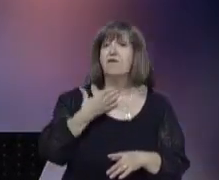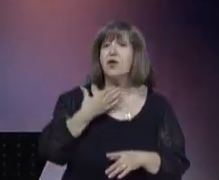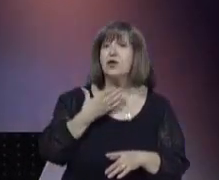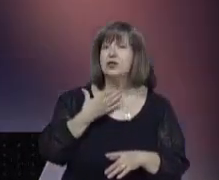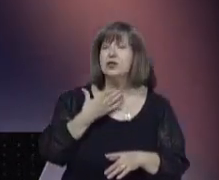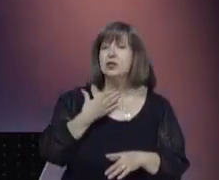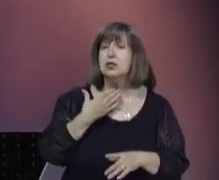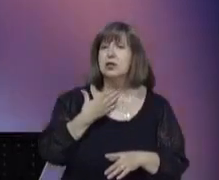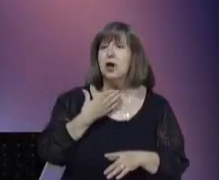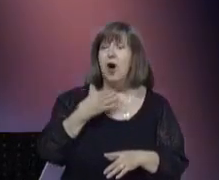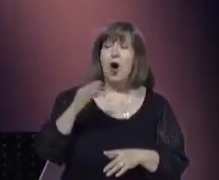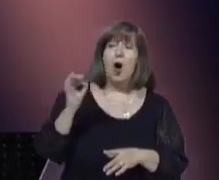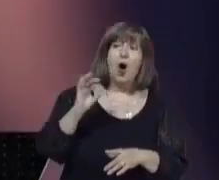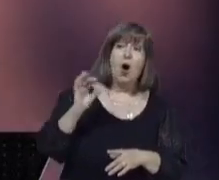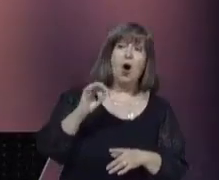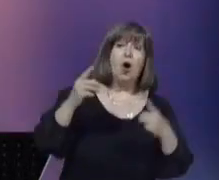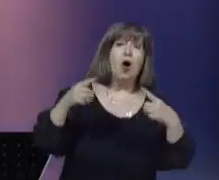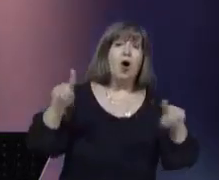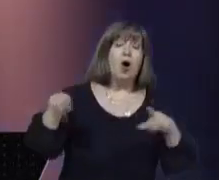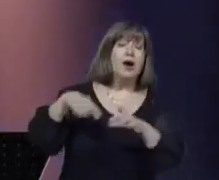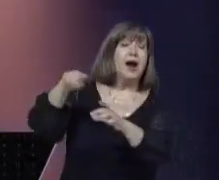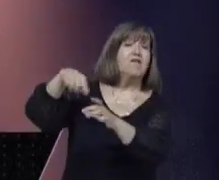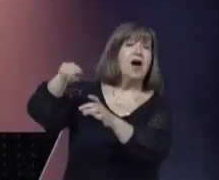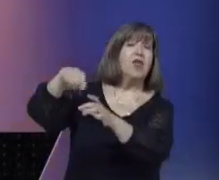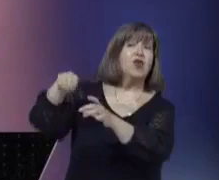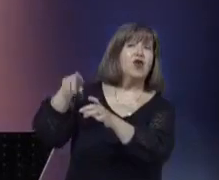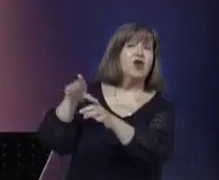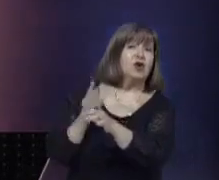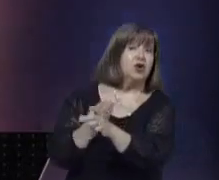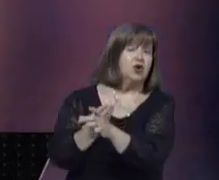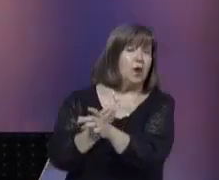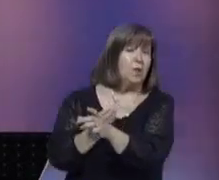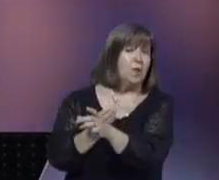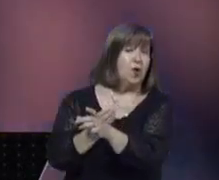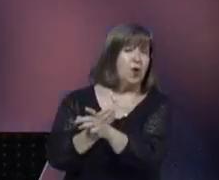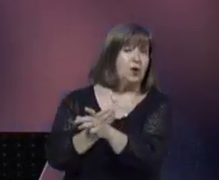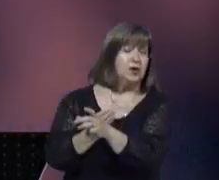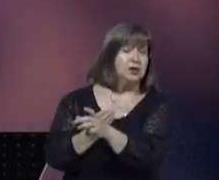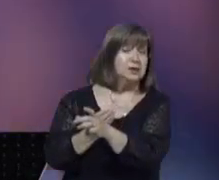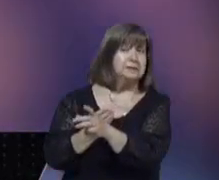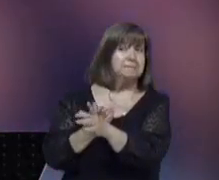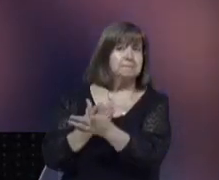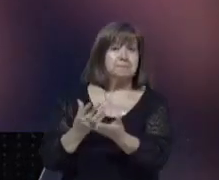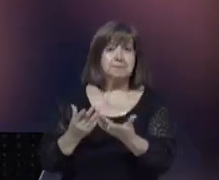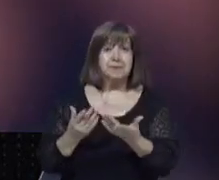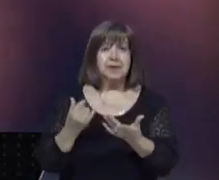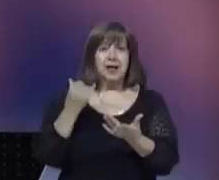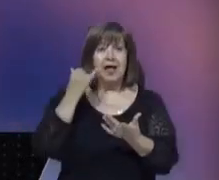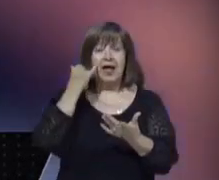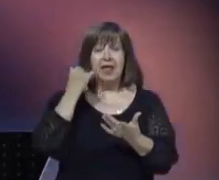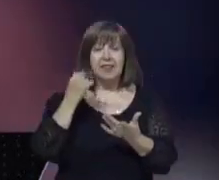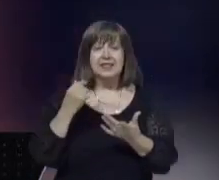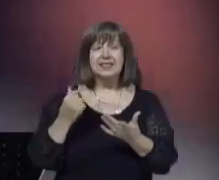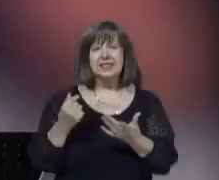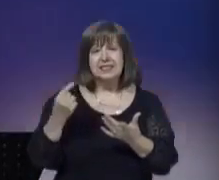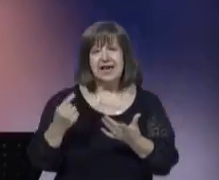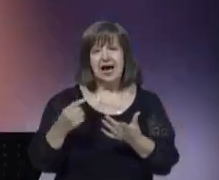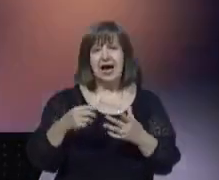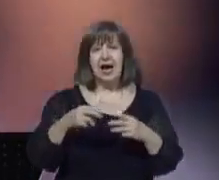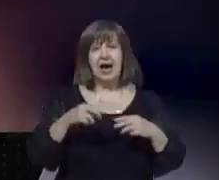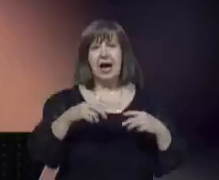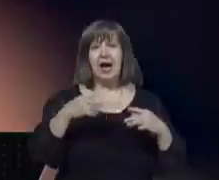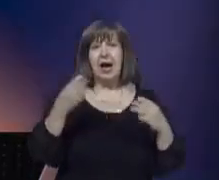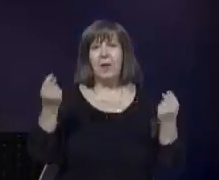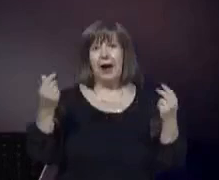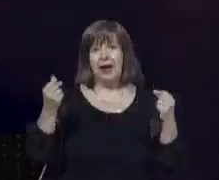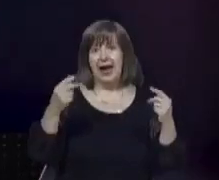y viene con el micrófono y es bastante impecable lo que hace Madonna. El bailarín en un momento la abraza como diciendo perdón, perdón, perdón, y